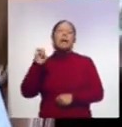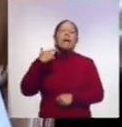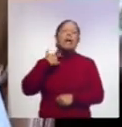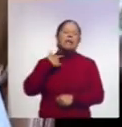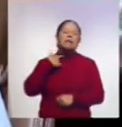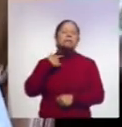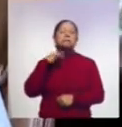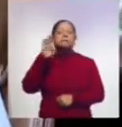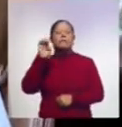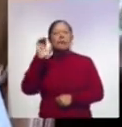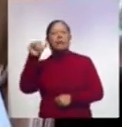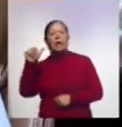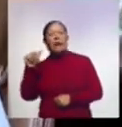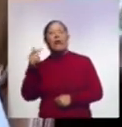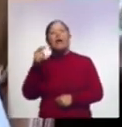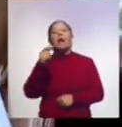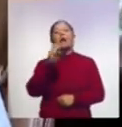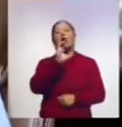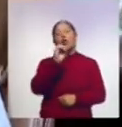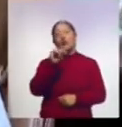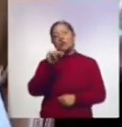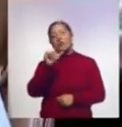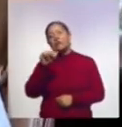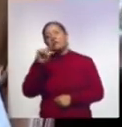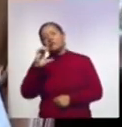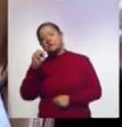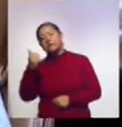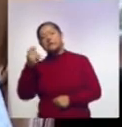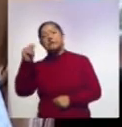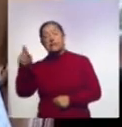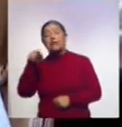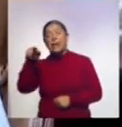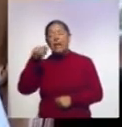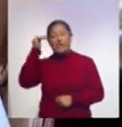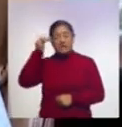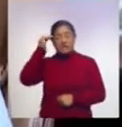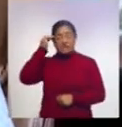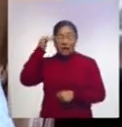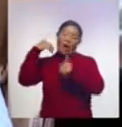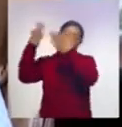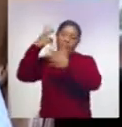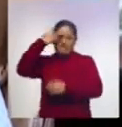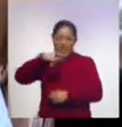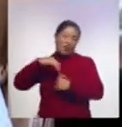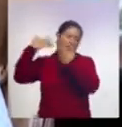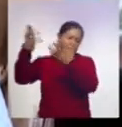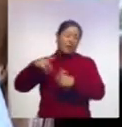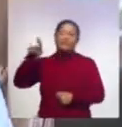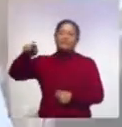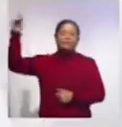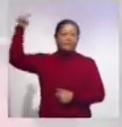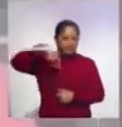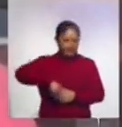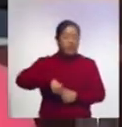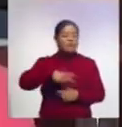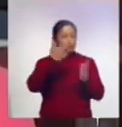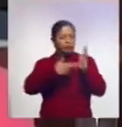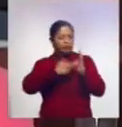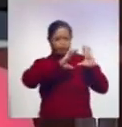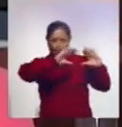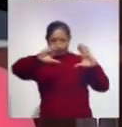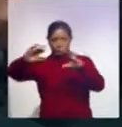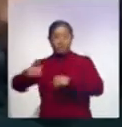hizo su maestría en fuera de México y vino a darnos este taller.